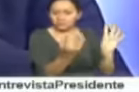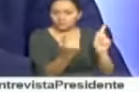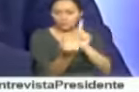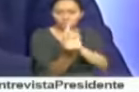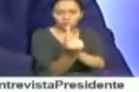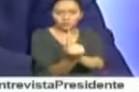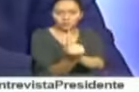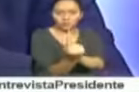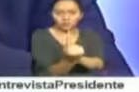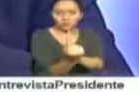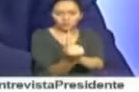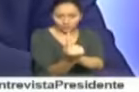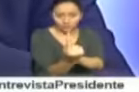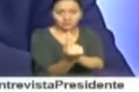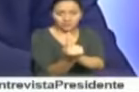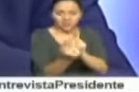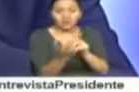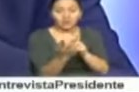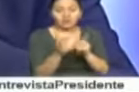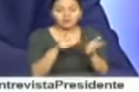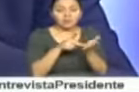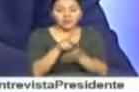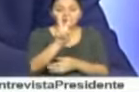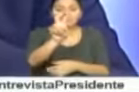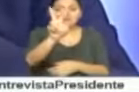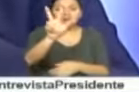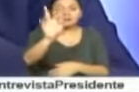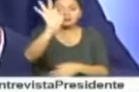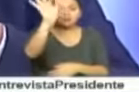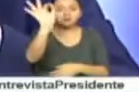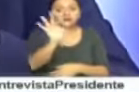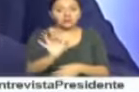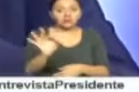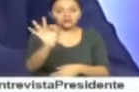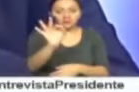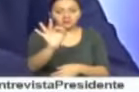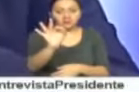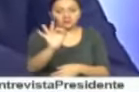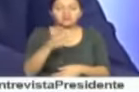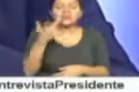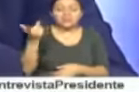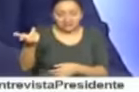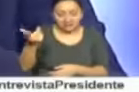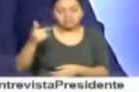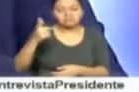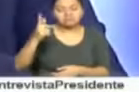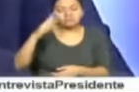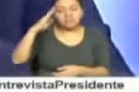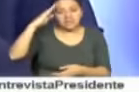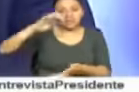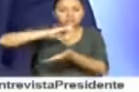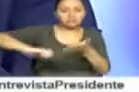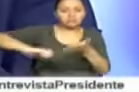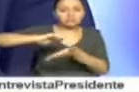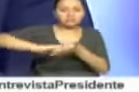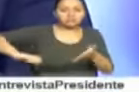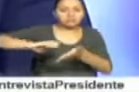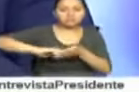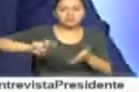incluso pagan mucho más que el sector civil, los militares pagan 23%. Pero por más que paguen, al ser 1-1, ellos